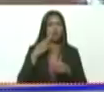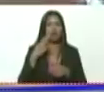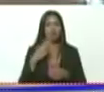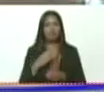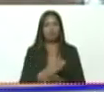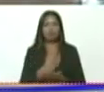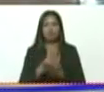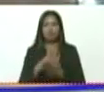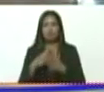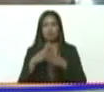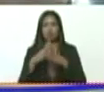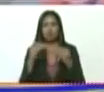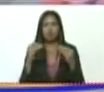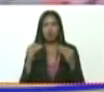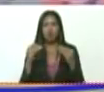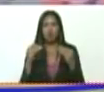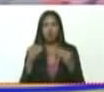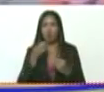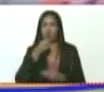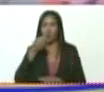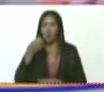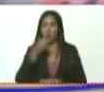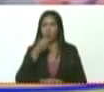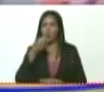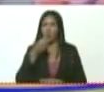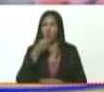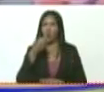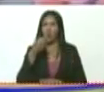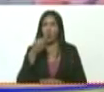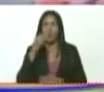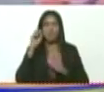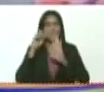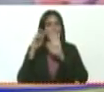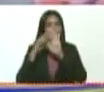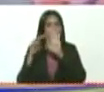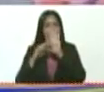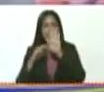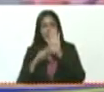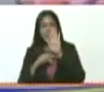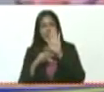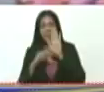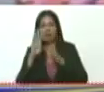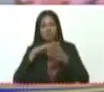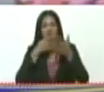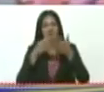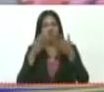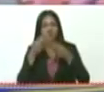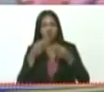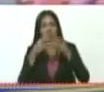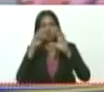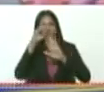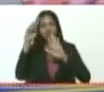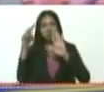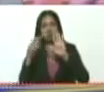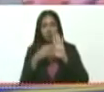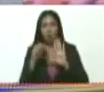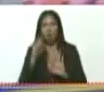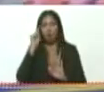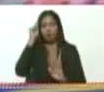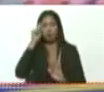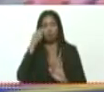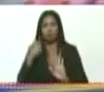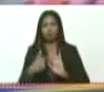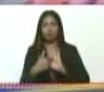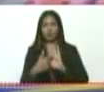todo ha declarado con pelos y señales. Apenas hoy mostramos un video de un